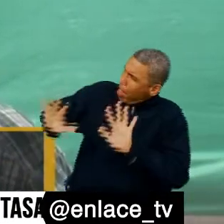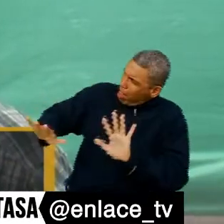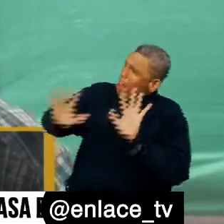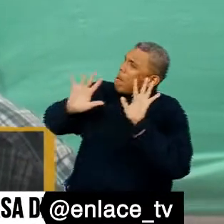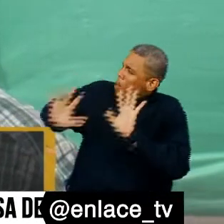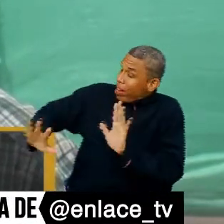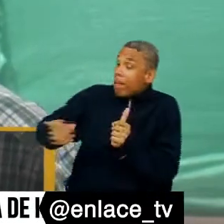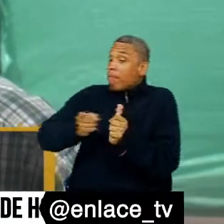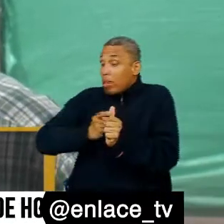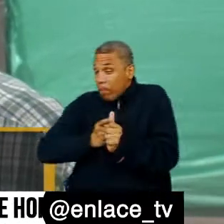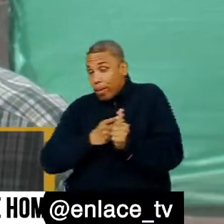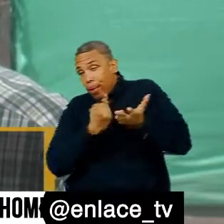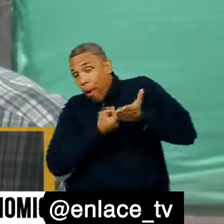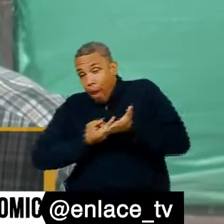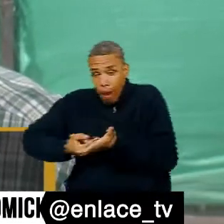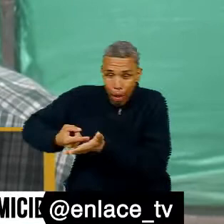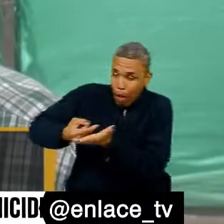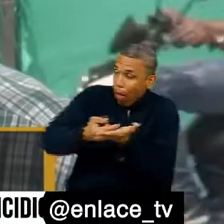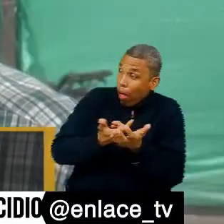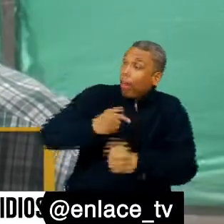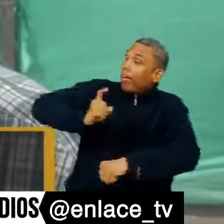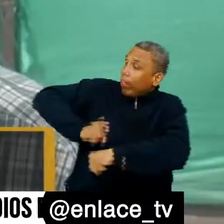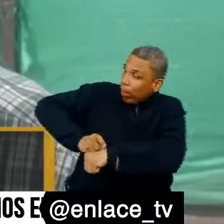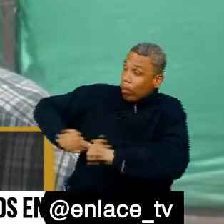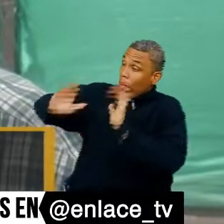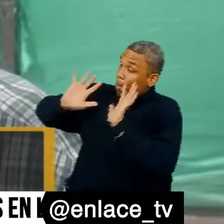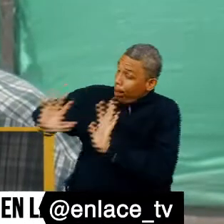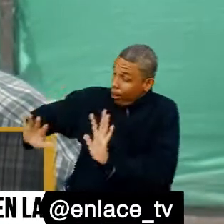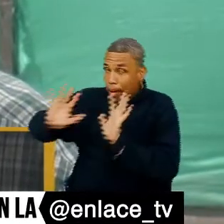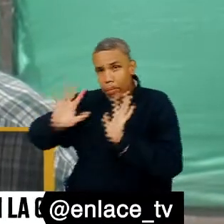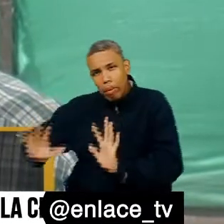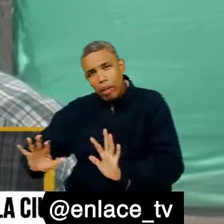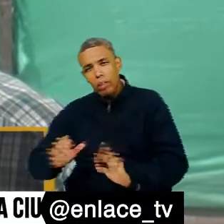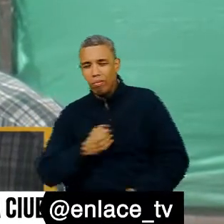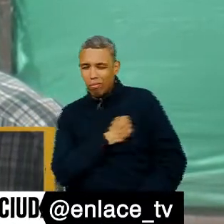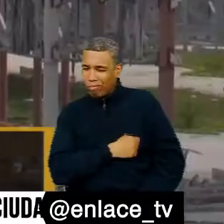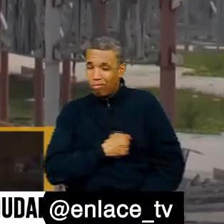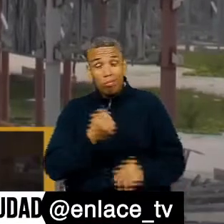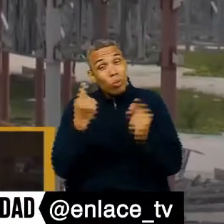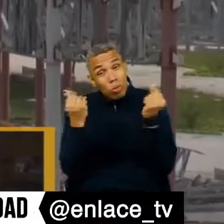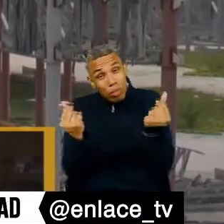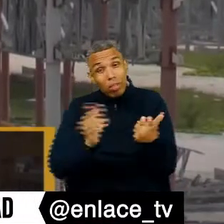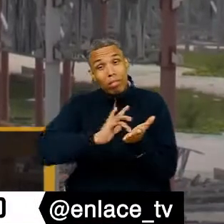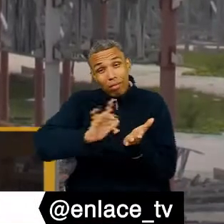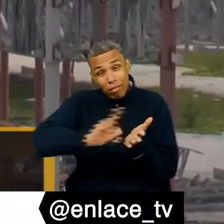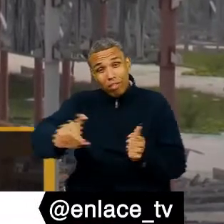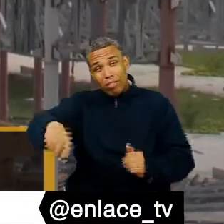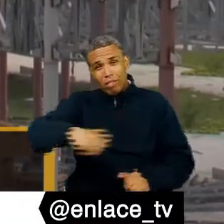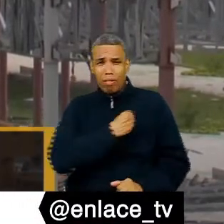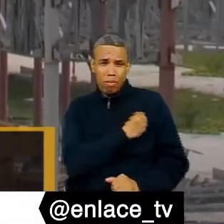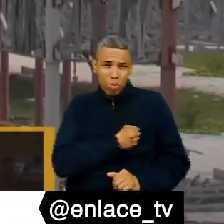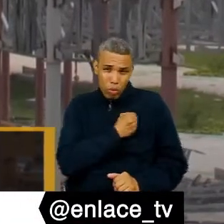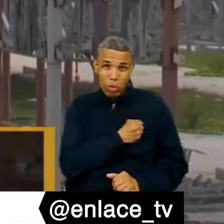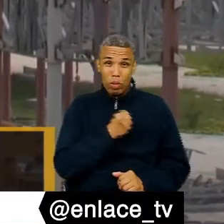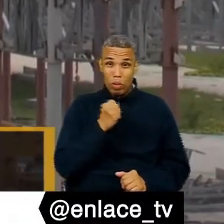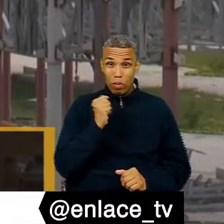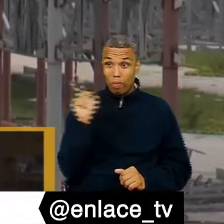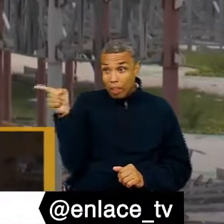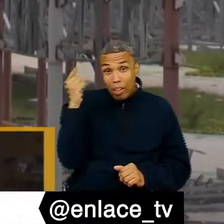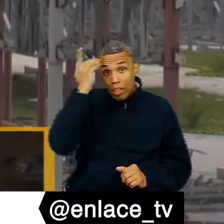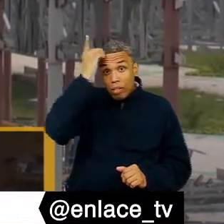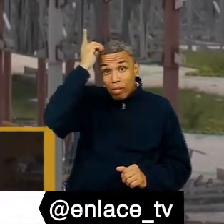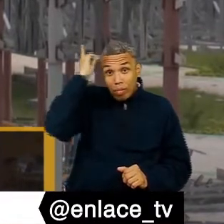eso es un recurso que ni del alcalde es prioritario, en el sentido de que a él no fue que se inició la